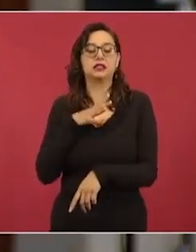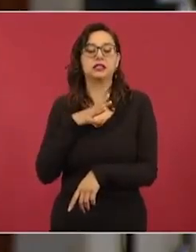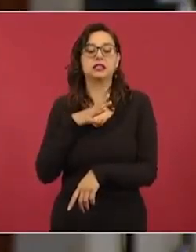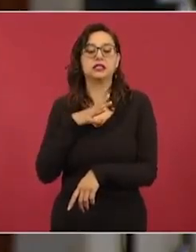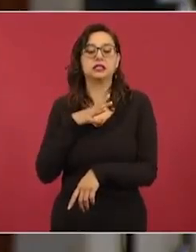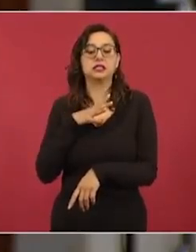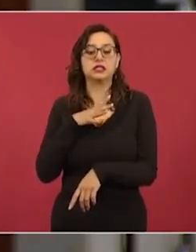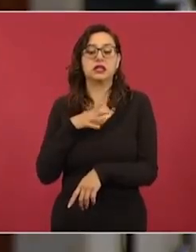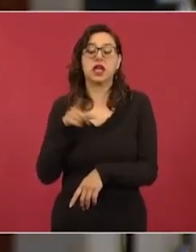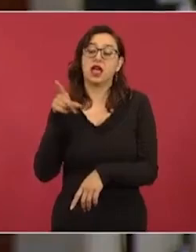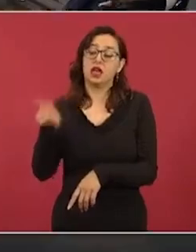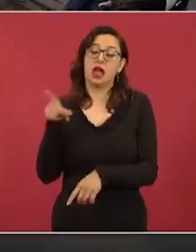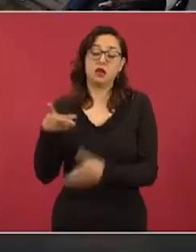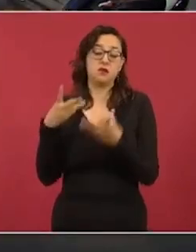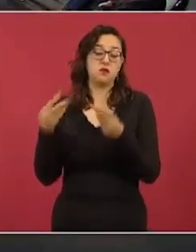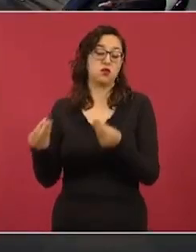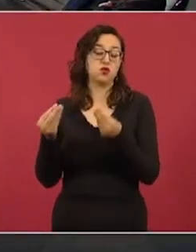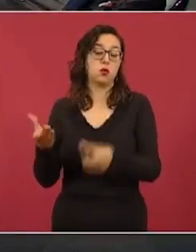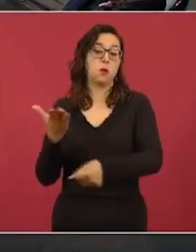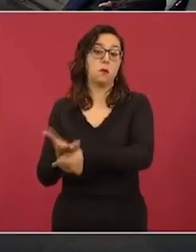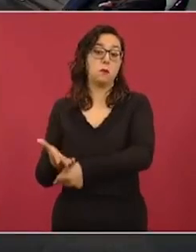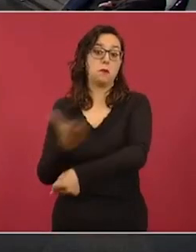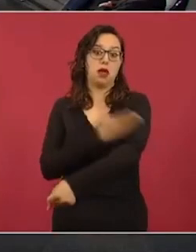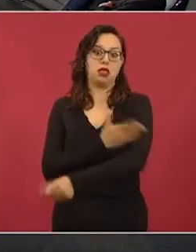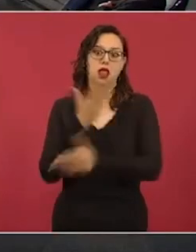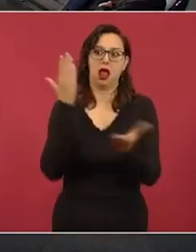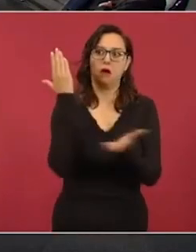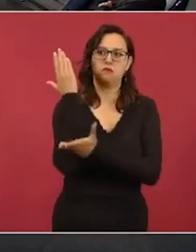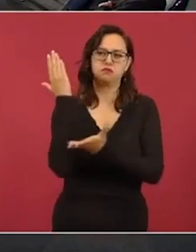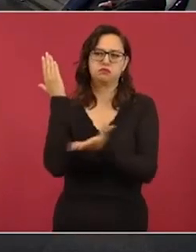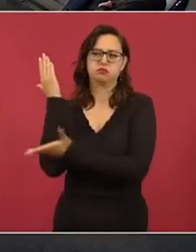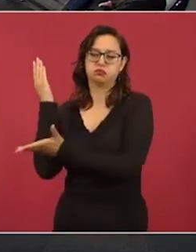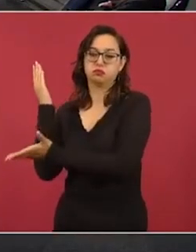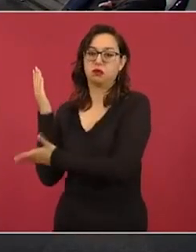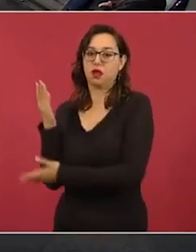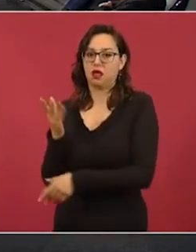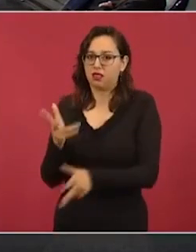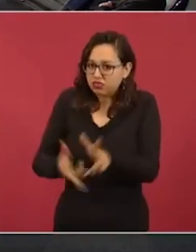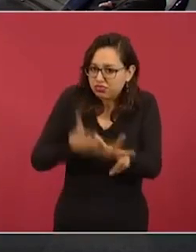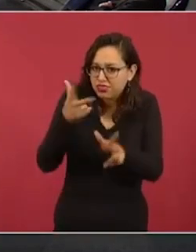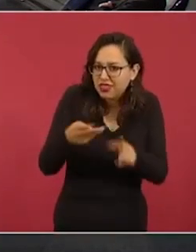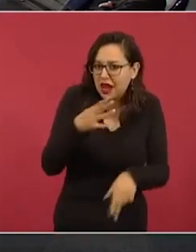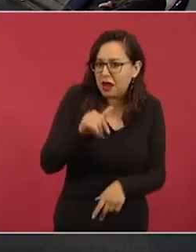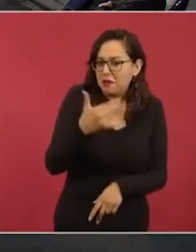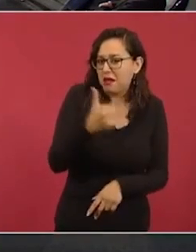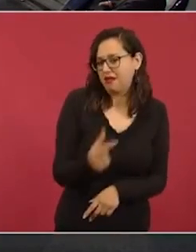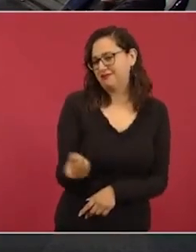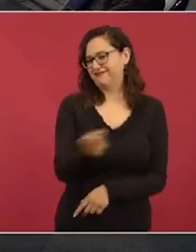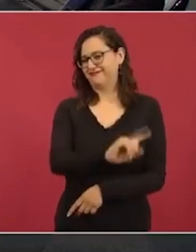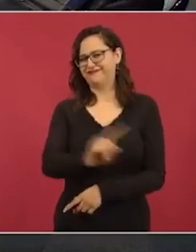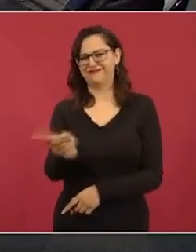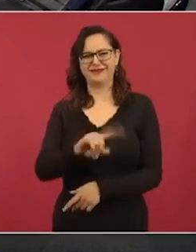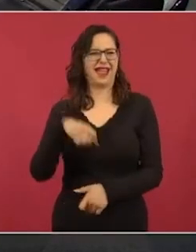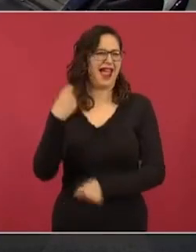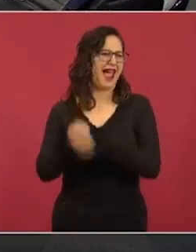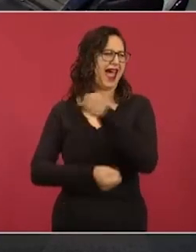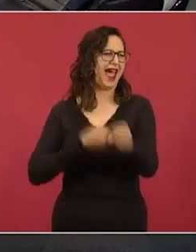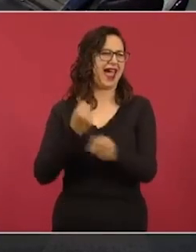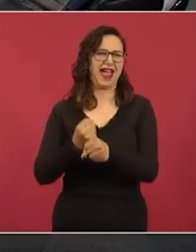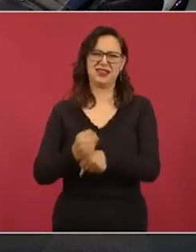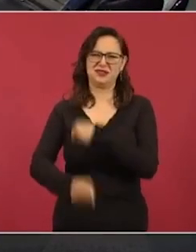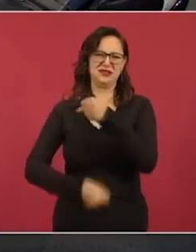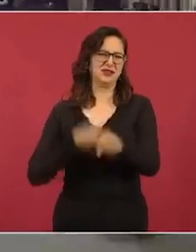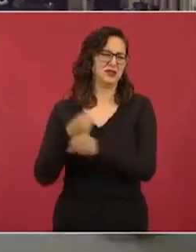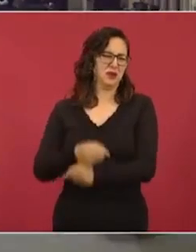de las maderas preciosas no es ahorita que se está dando y no es con el Tren Maya, sino lleva desde el